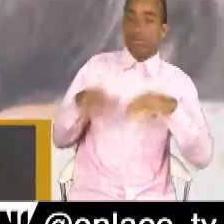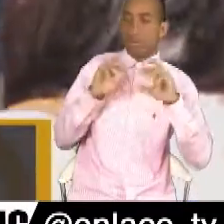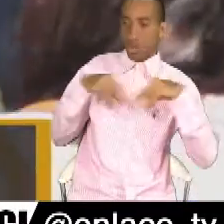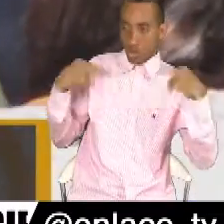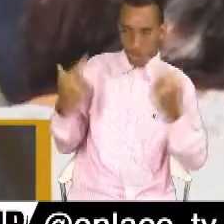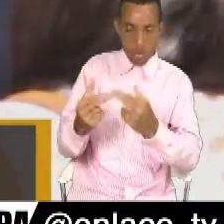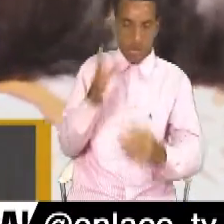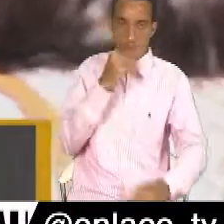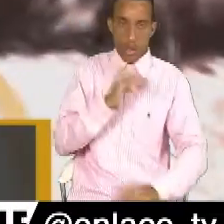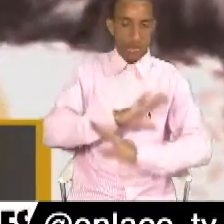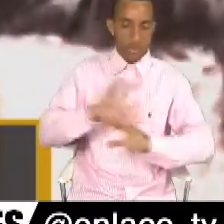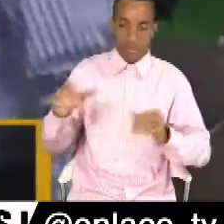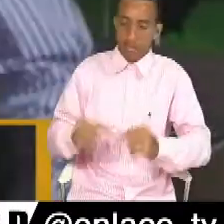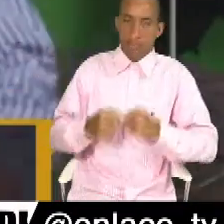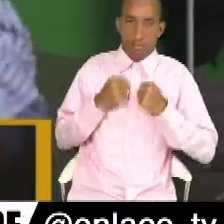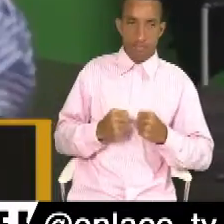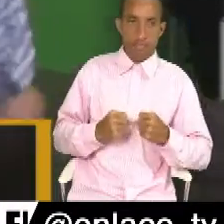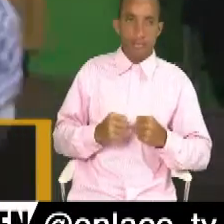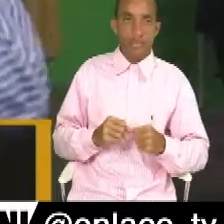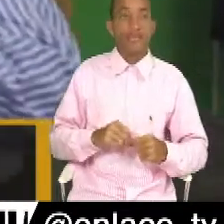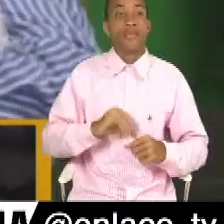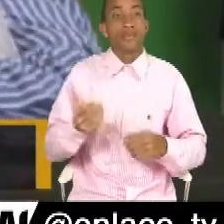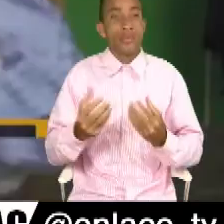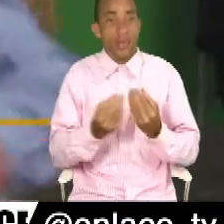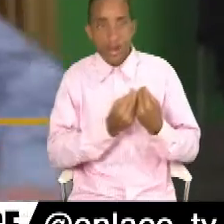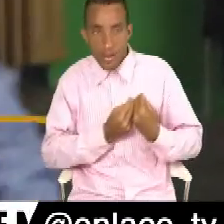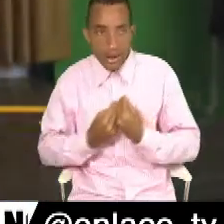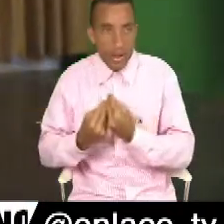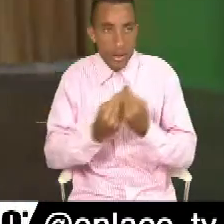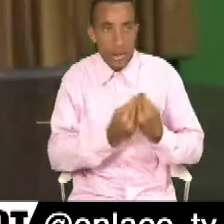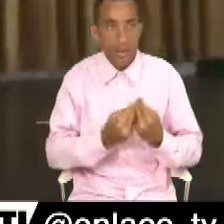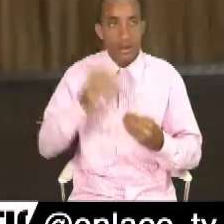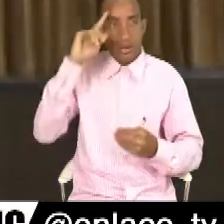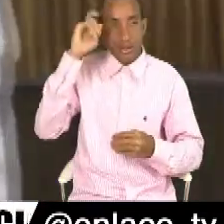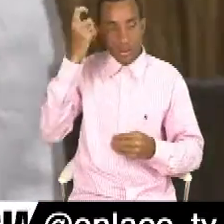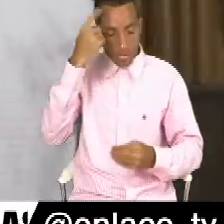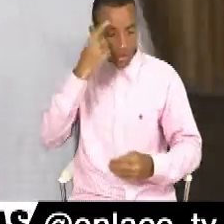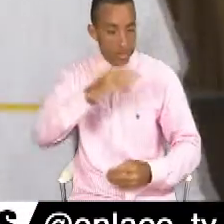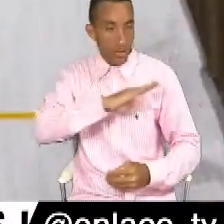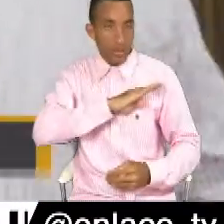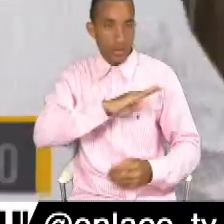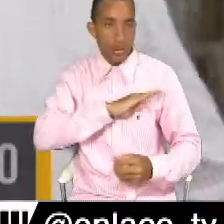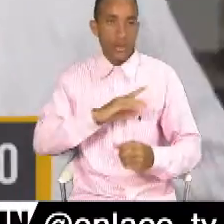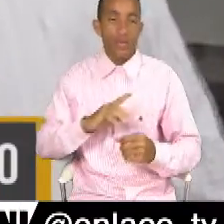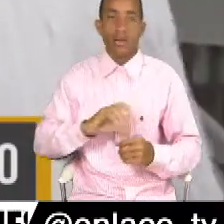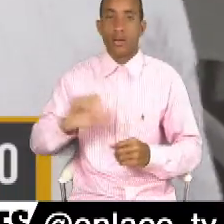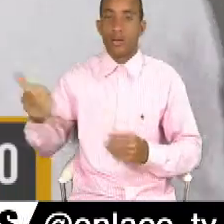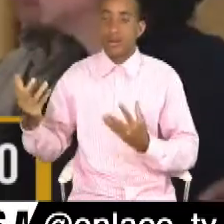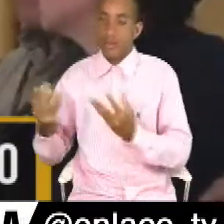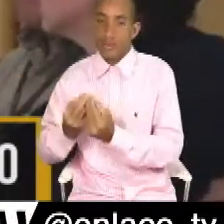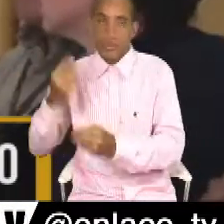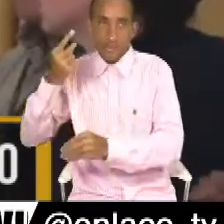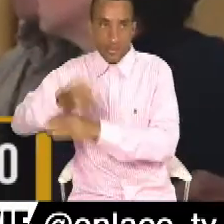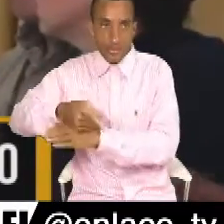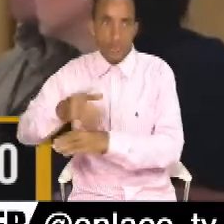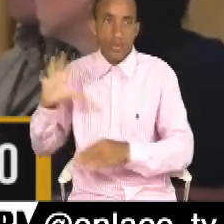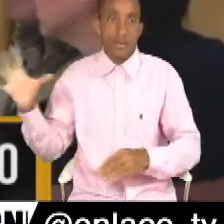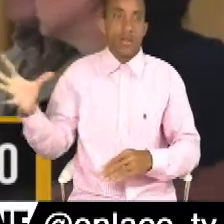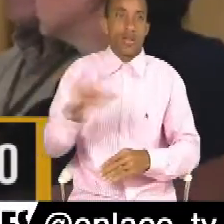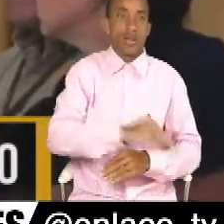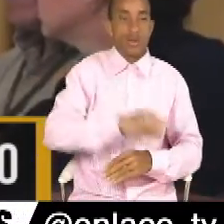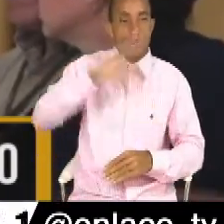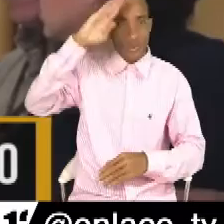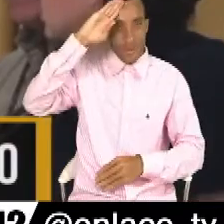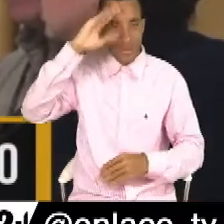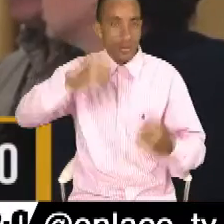tempranas horas de este lunes se adelantó un consejo de seguridad que llevó al gobierno municipal, a directivos de Ecopetrol y a autoridades militares y de policía